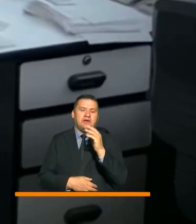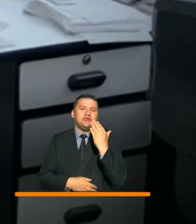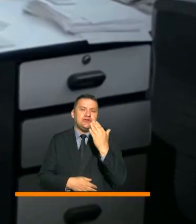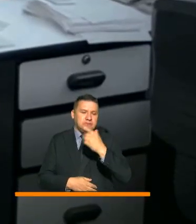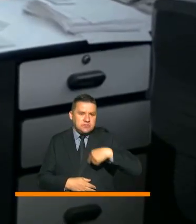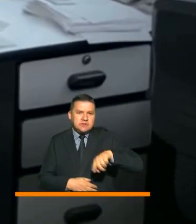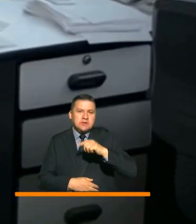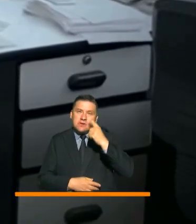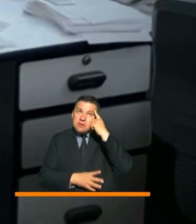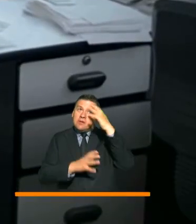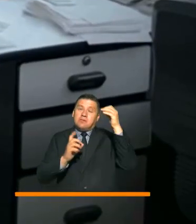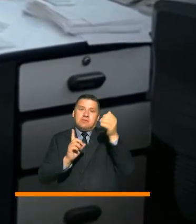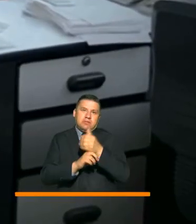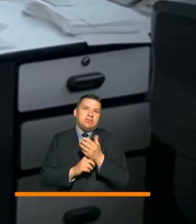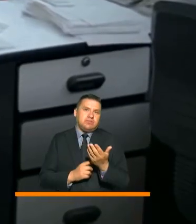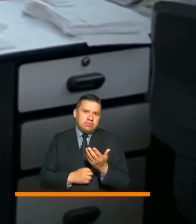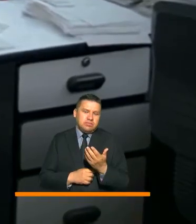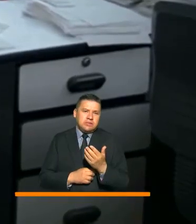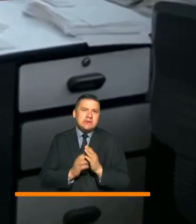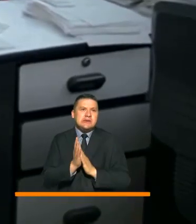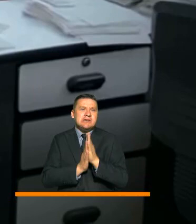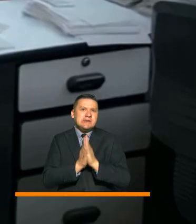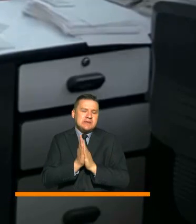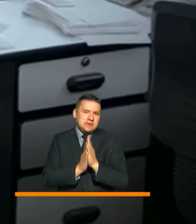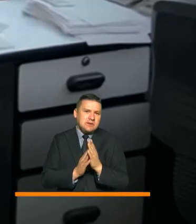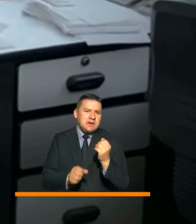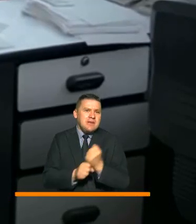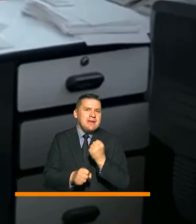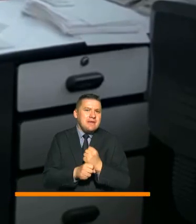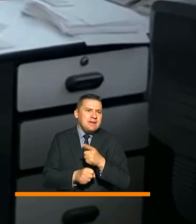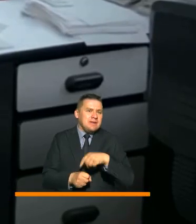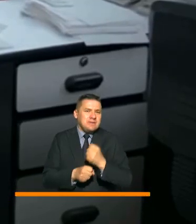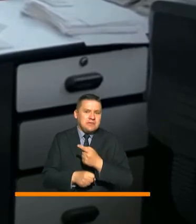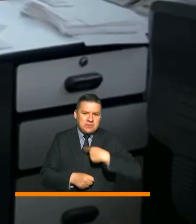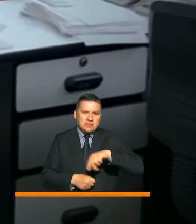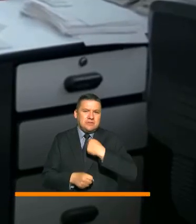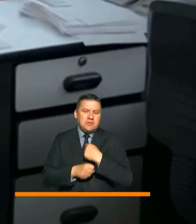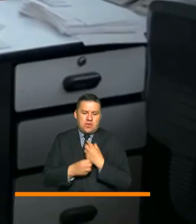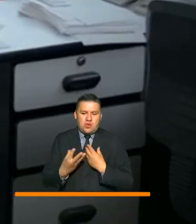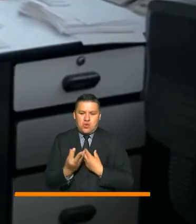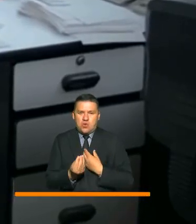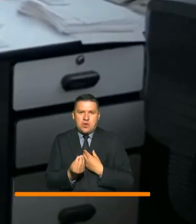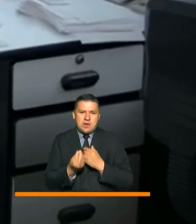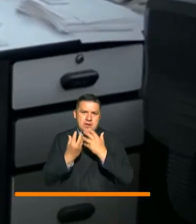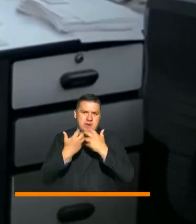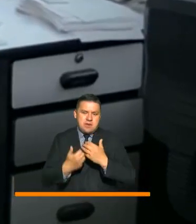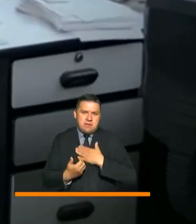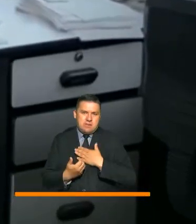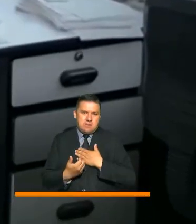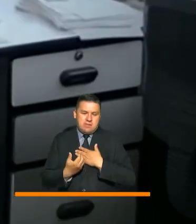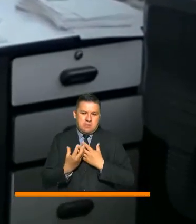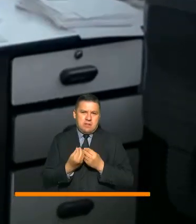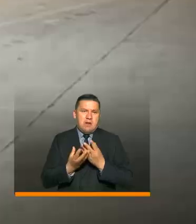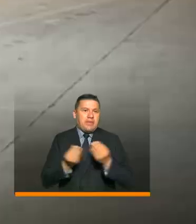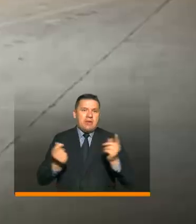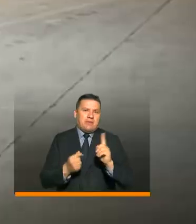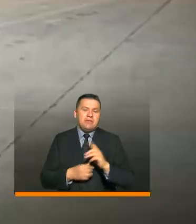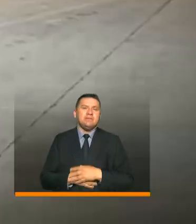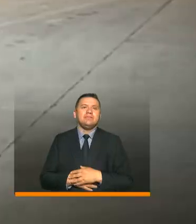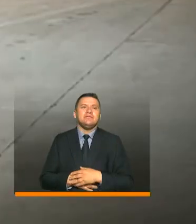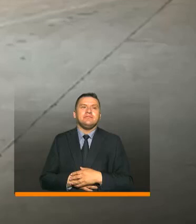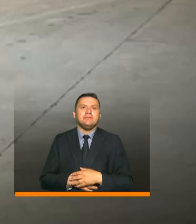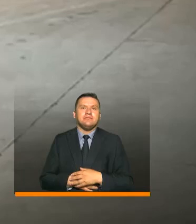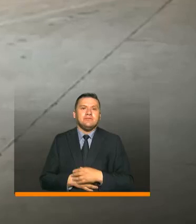que esos sueños, esas expectativas y esos trabajos para nosotros y mi grupo y la empresa nuestra no se acabaran. Es